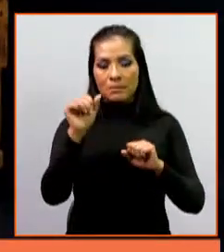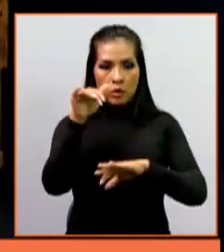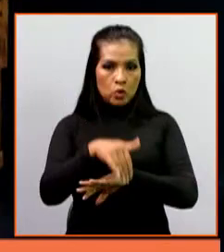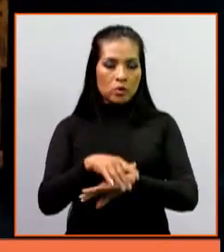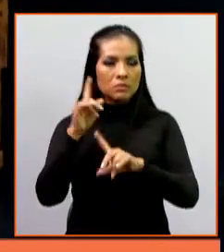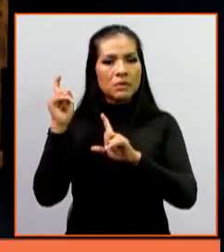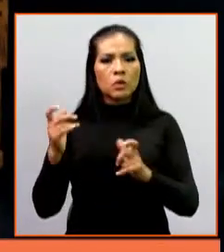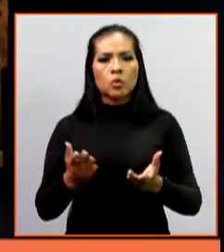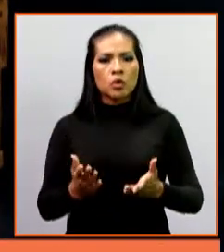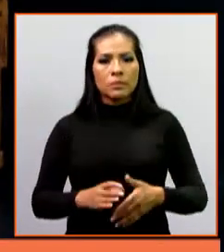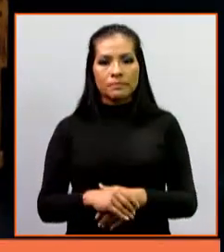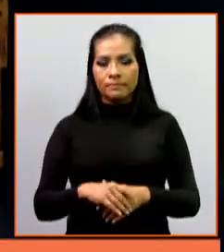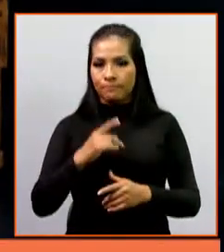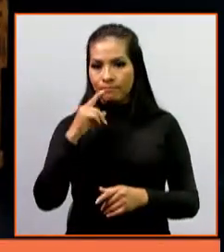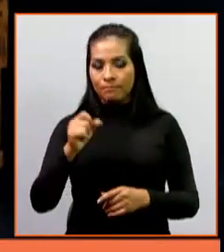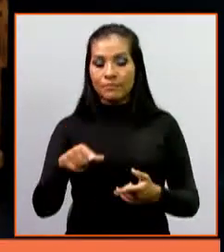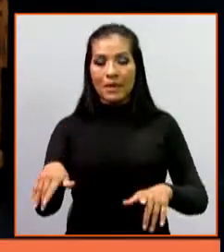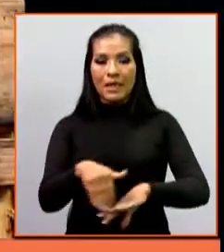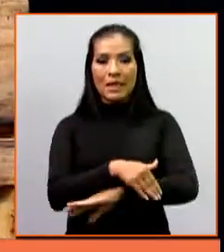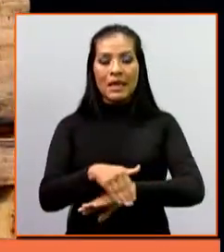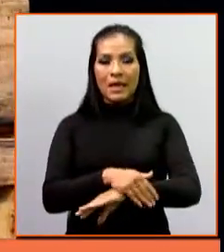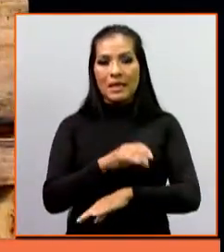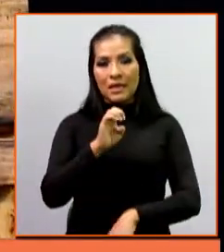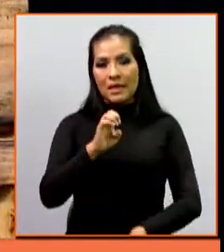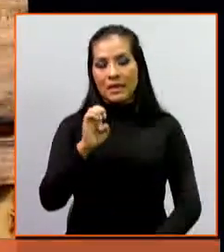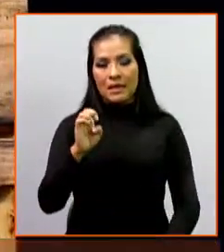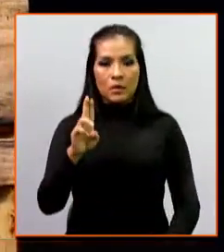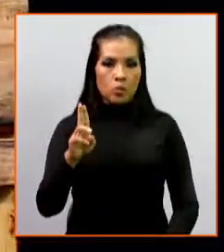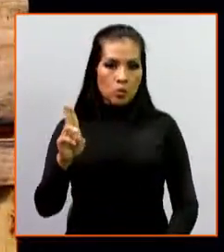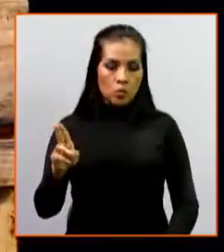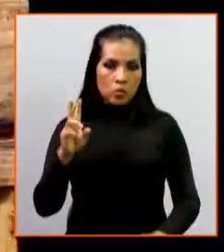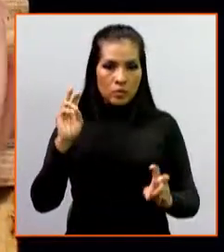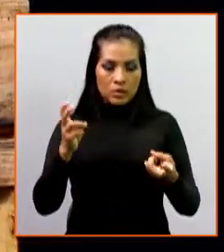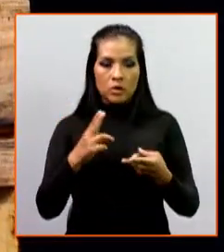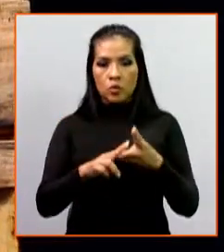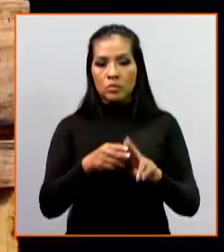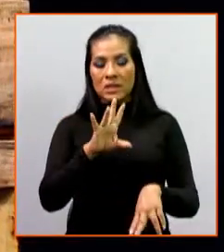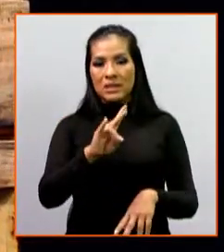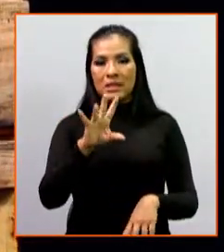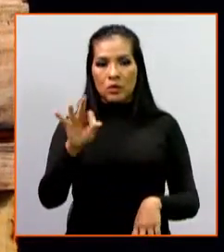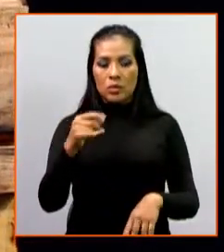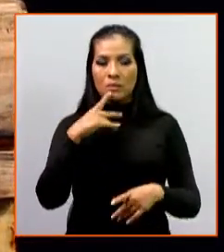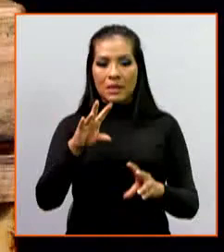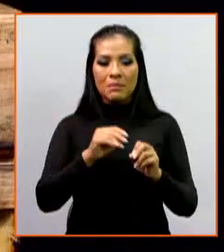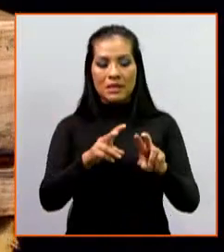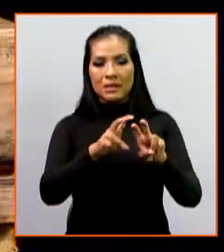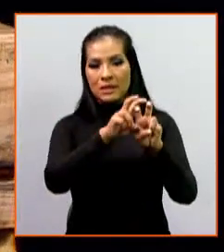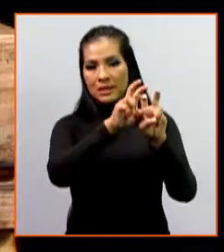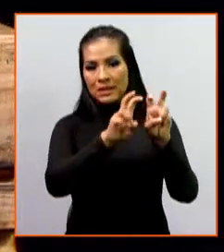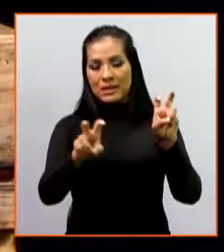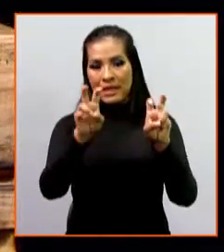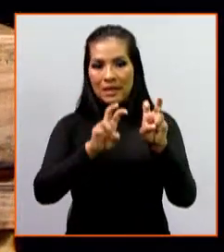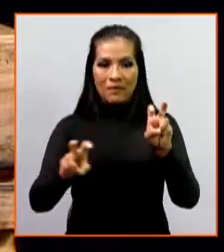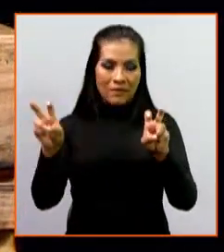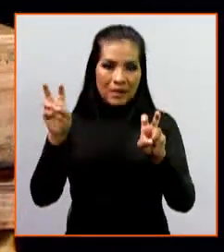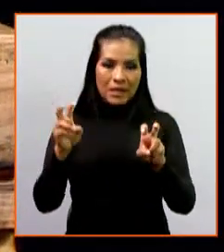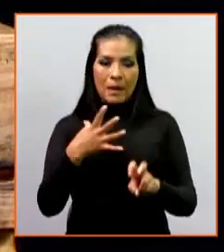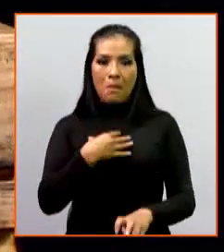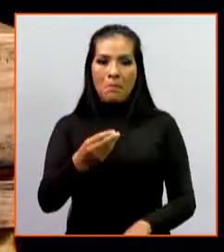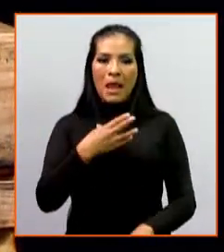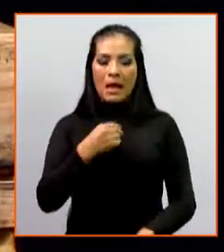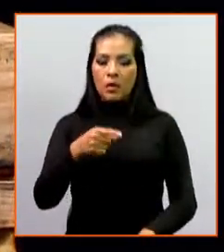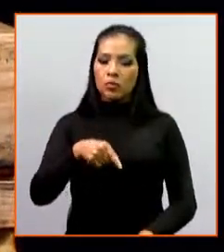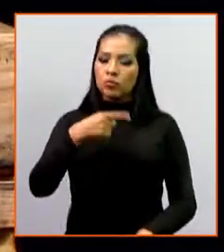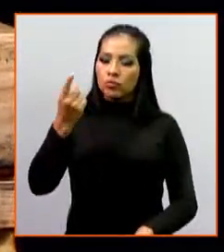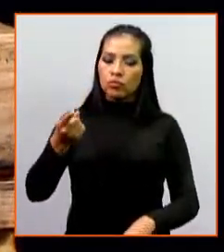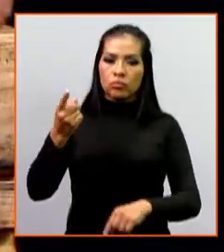Guiomar. Sí, estamos en la calle Estados Unidos, número 279, a una cuadrita y media del teleférico blanco.